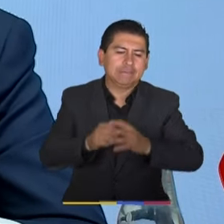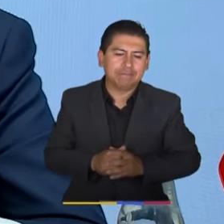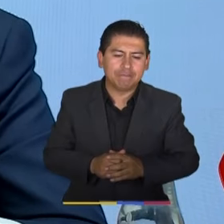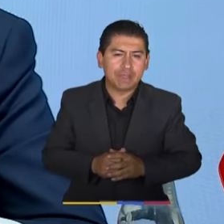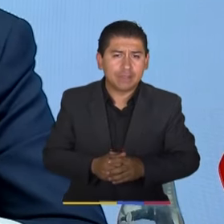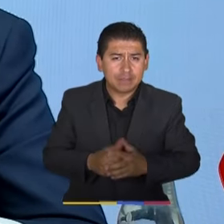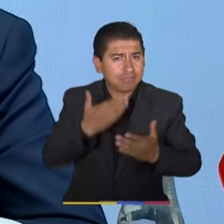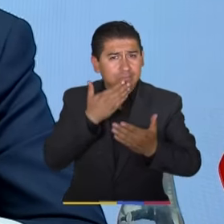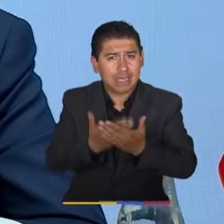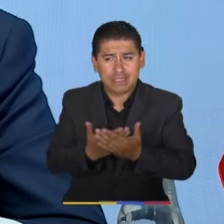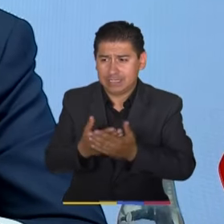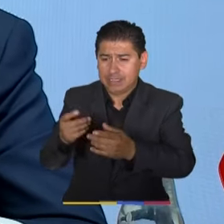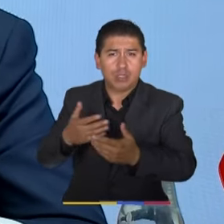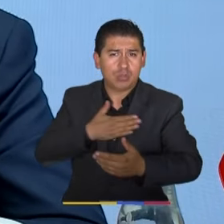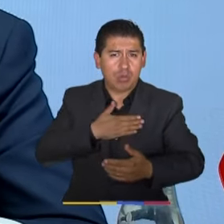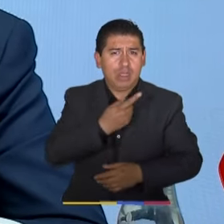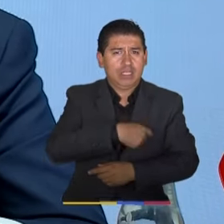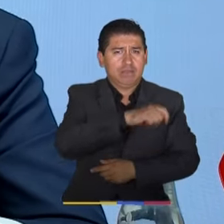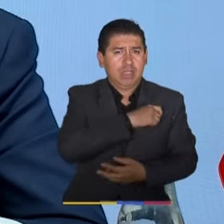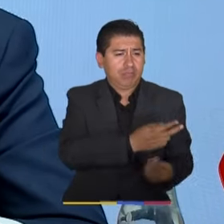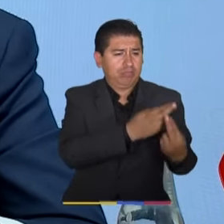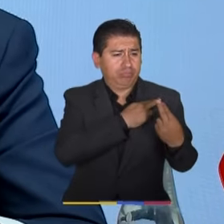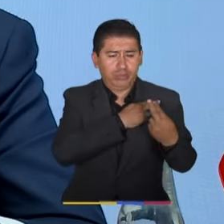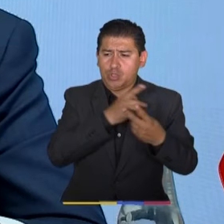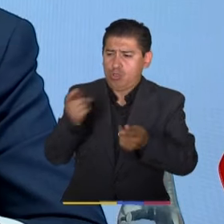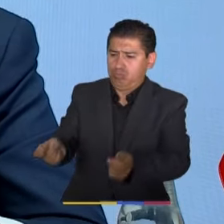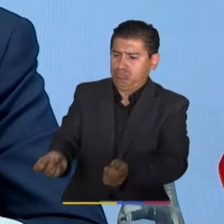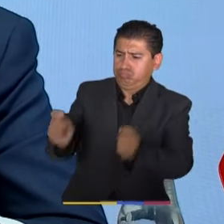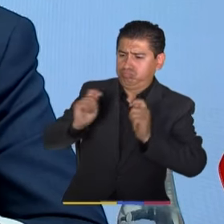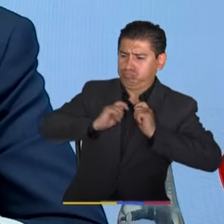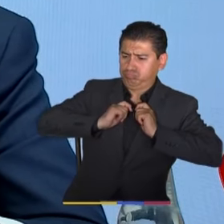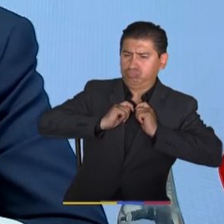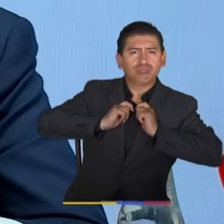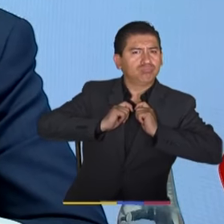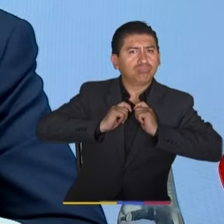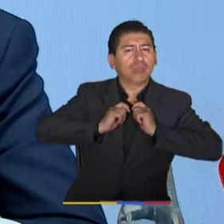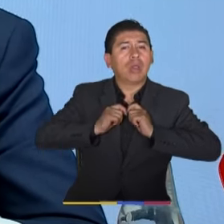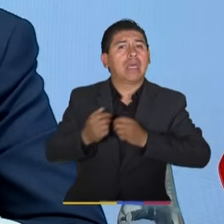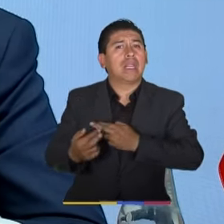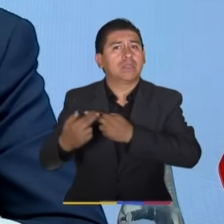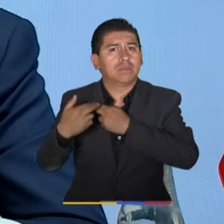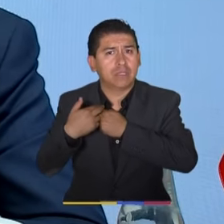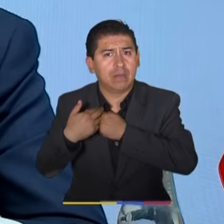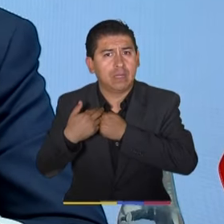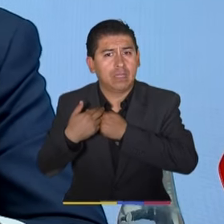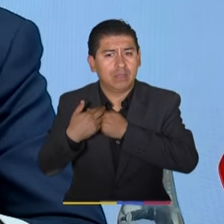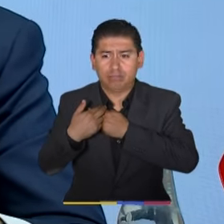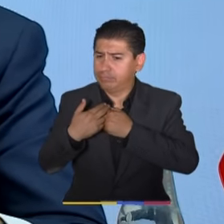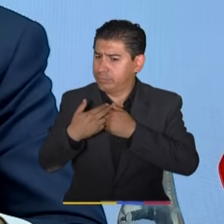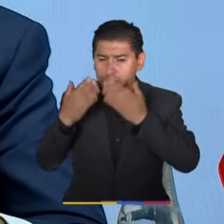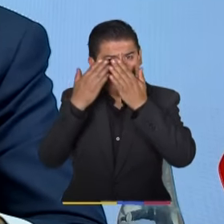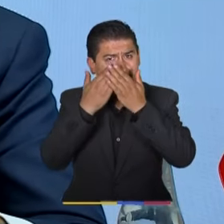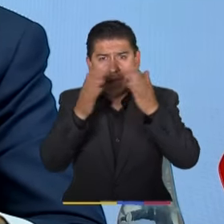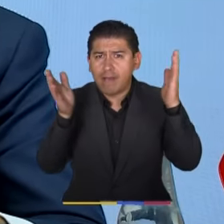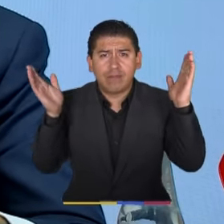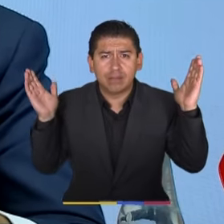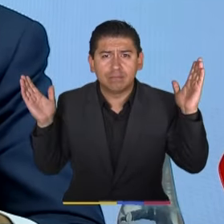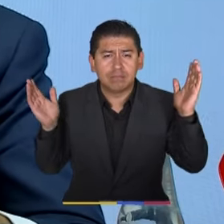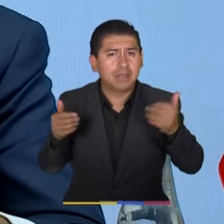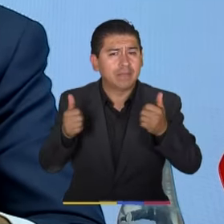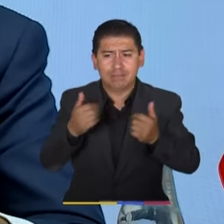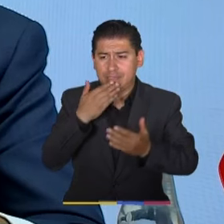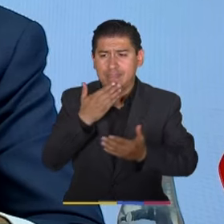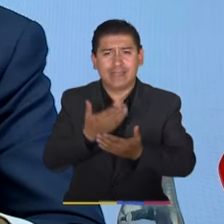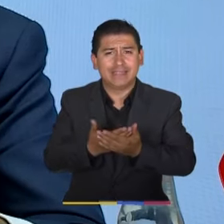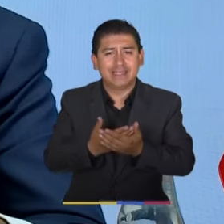Asumo en nombre de España y su Gobierno con ilusión, responsabilidad y pragmatismo, señor presidente,